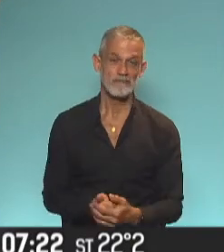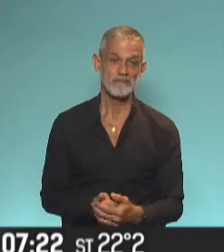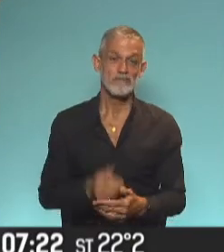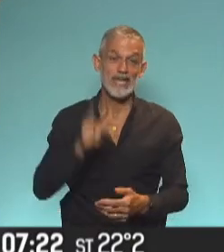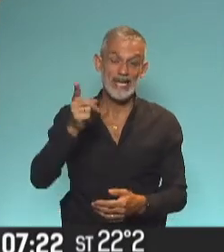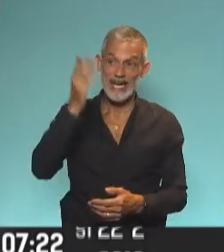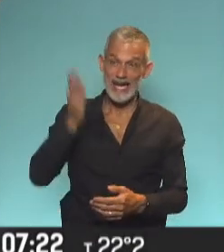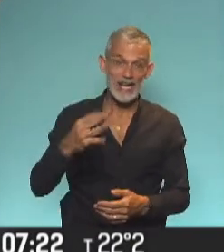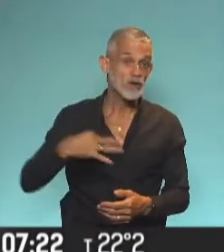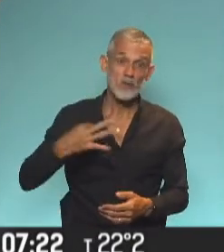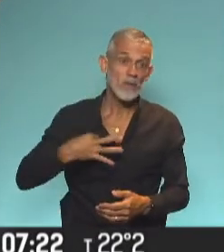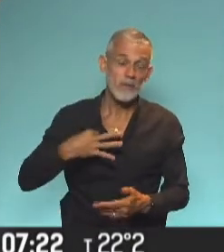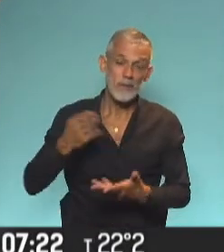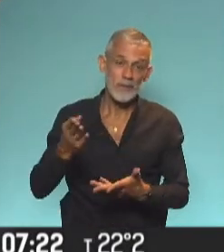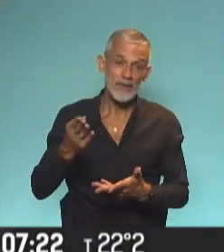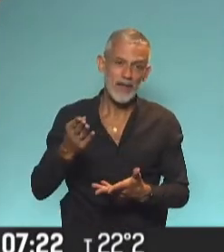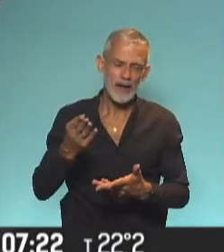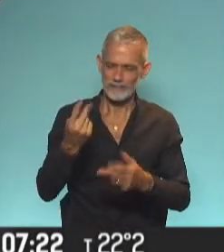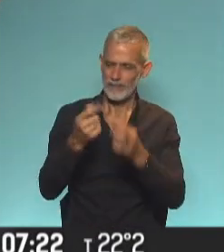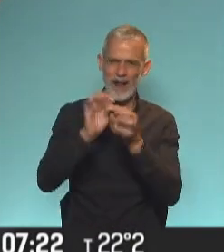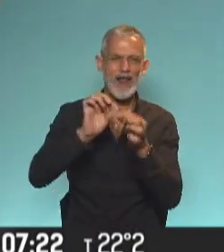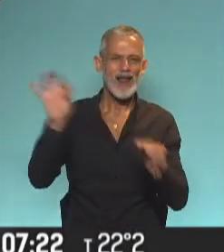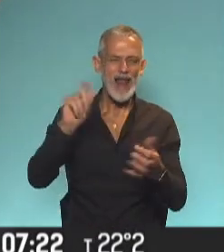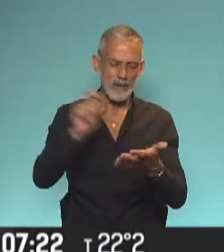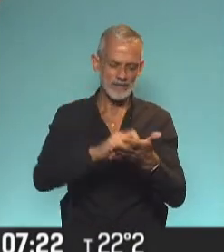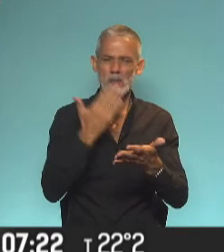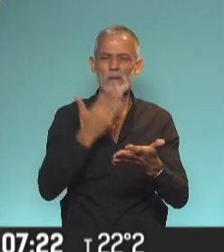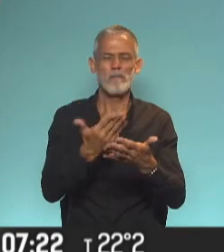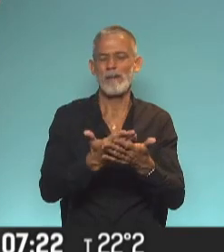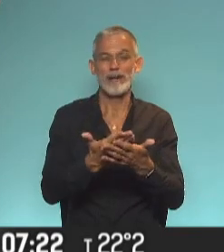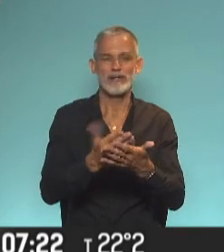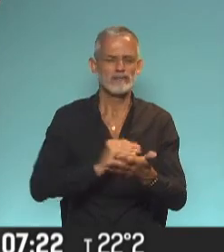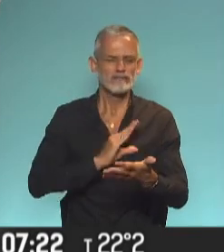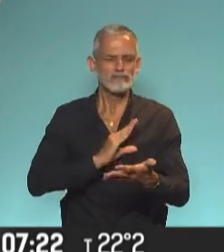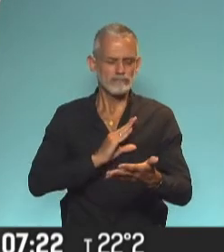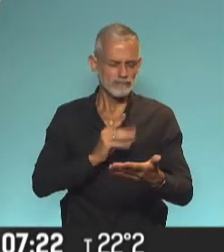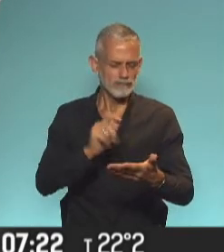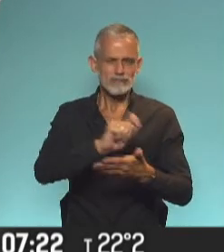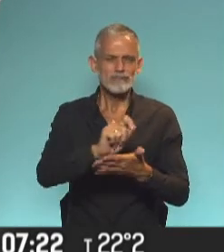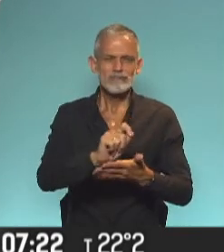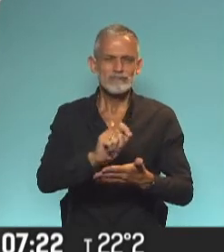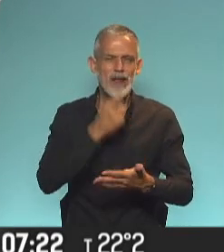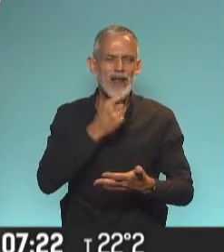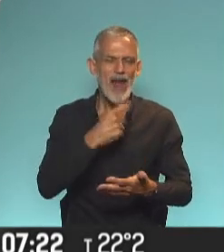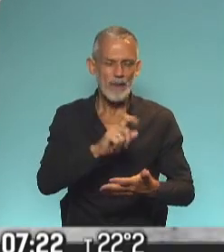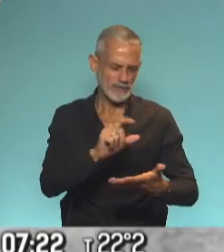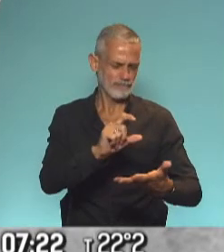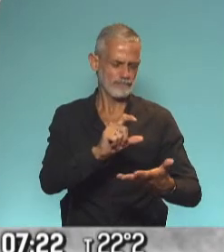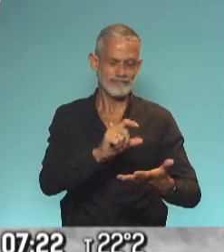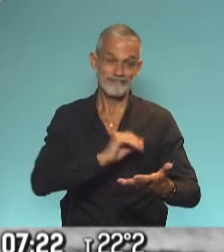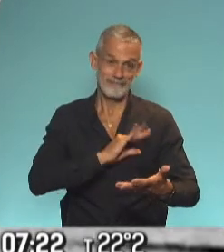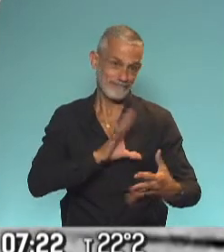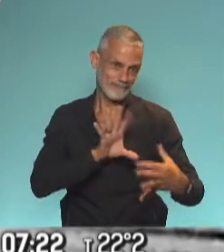Él, su vida era el lápiz, siempre lo fue. Un enamorado del lápiz.